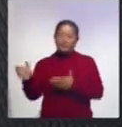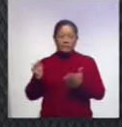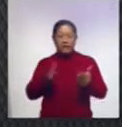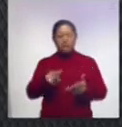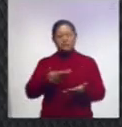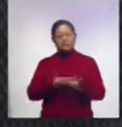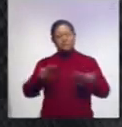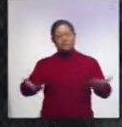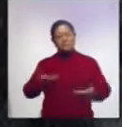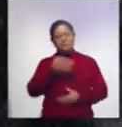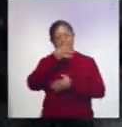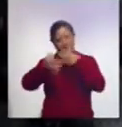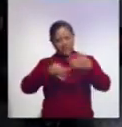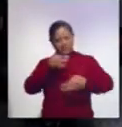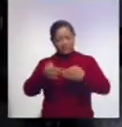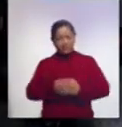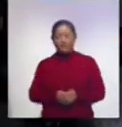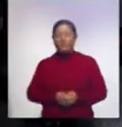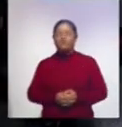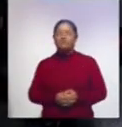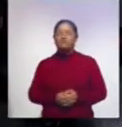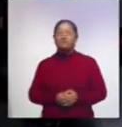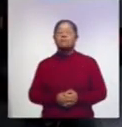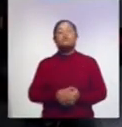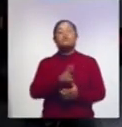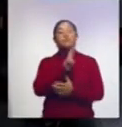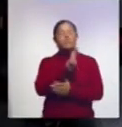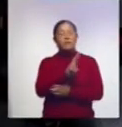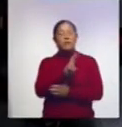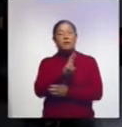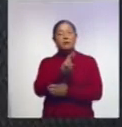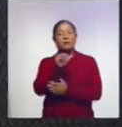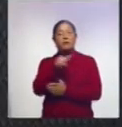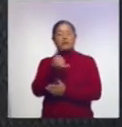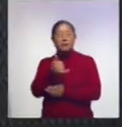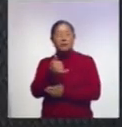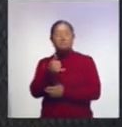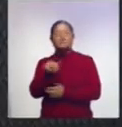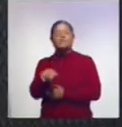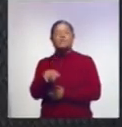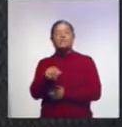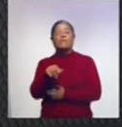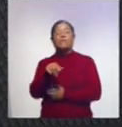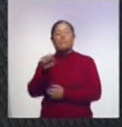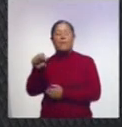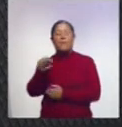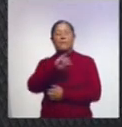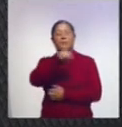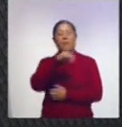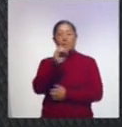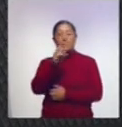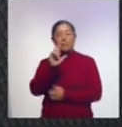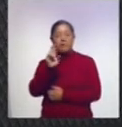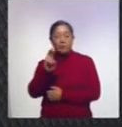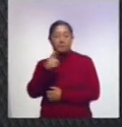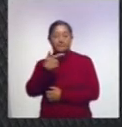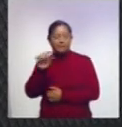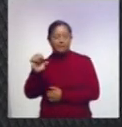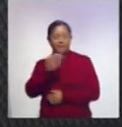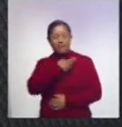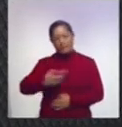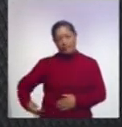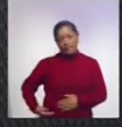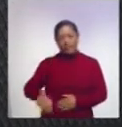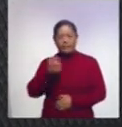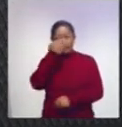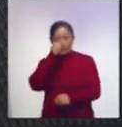Ahora Noticias y recibimos a Raimundo Serrano y a Jorge Pérez, presidente y secretario de Patos Verdes al